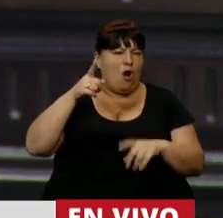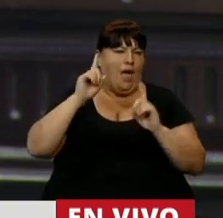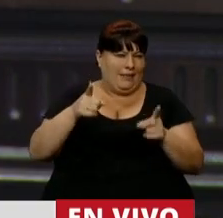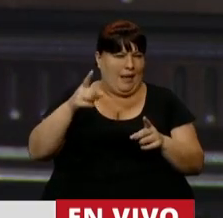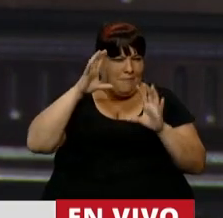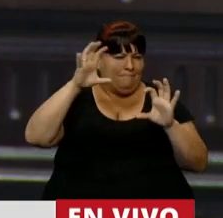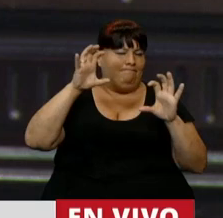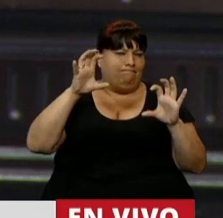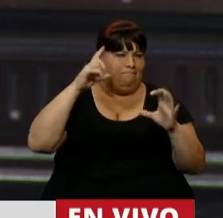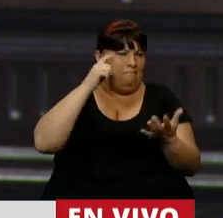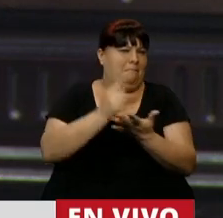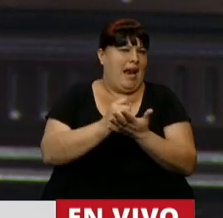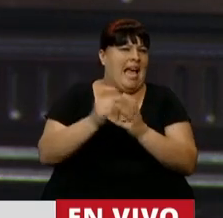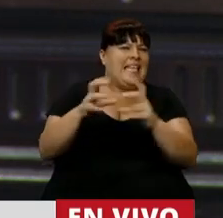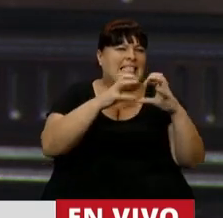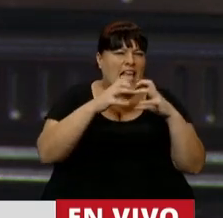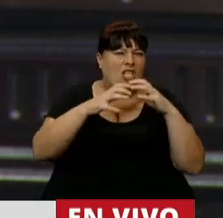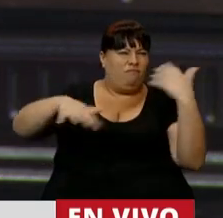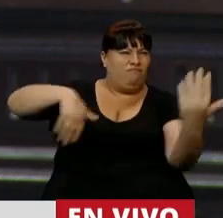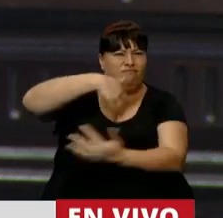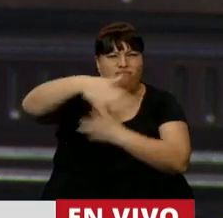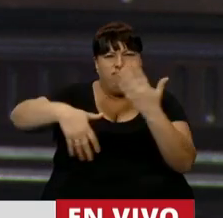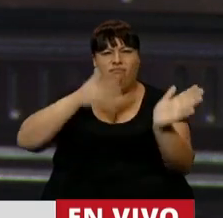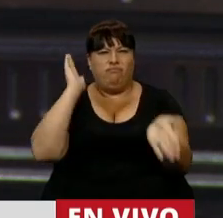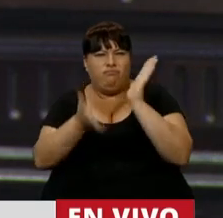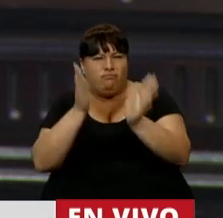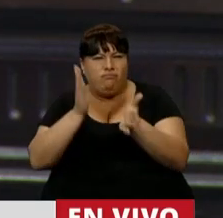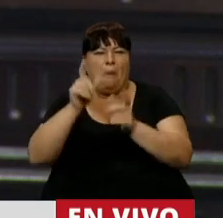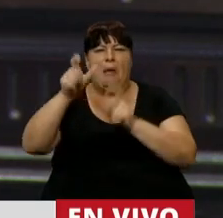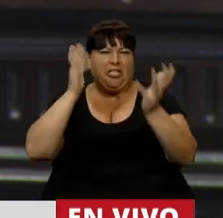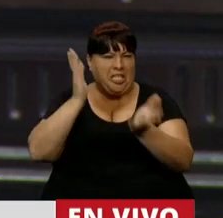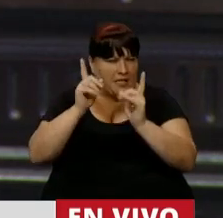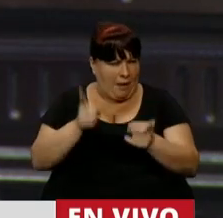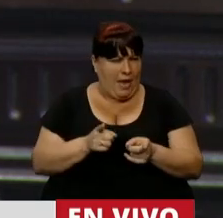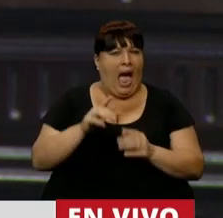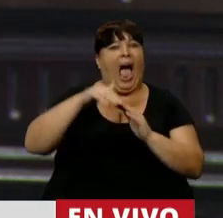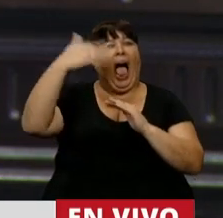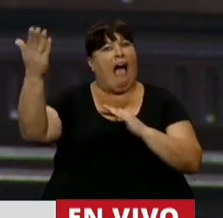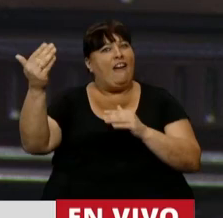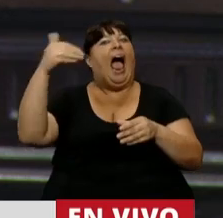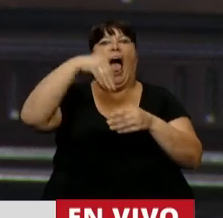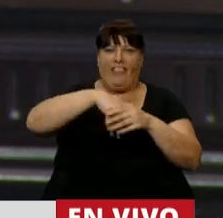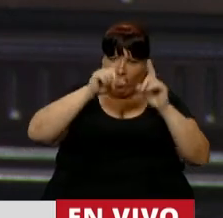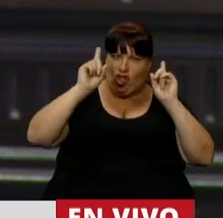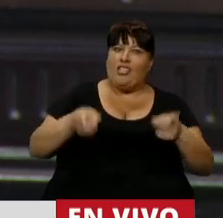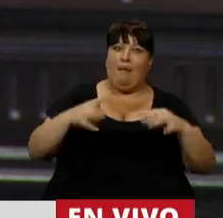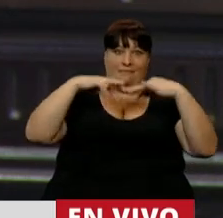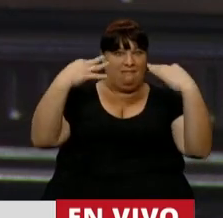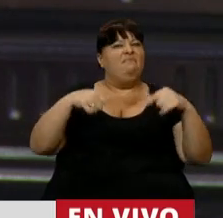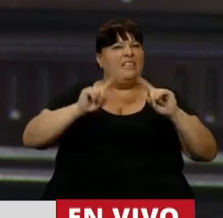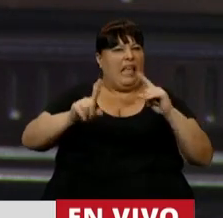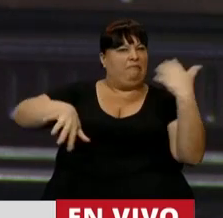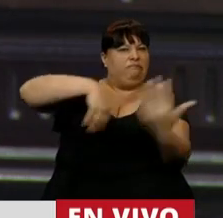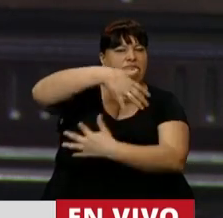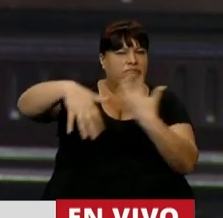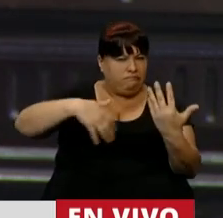en la retina. Una sesión cargada de violencia y de violentos, no solo fuera, sino dentro de este